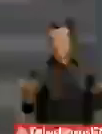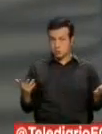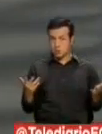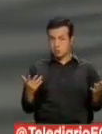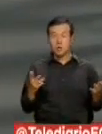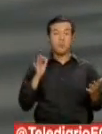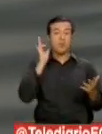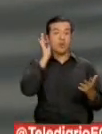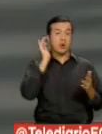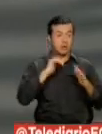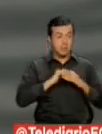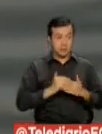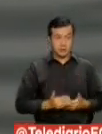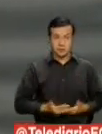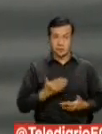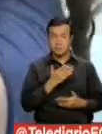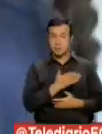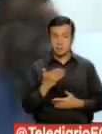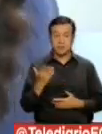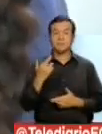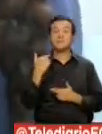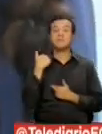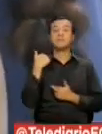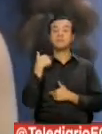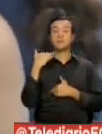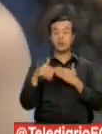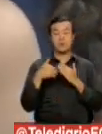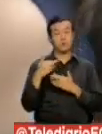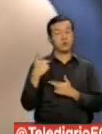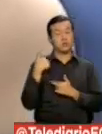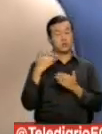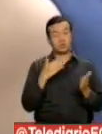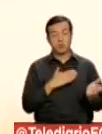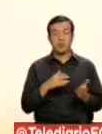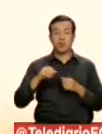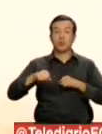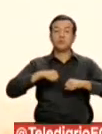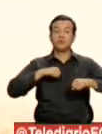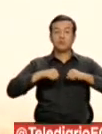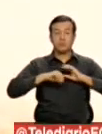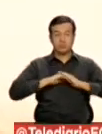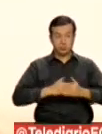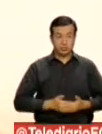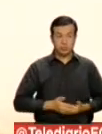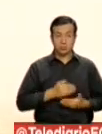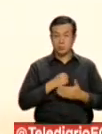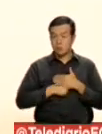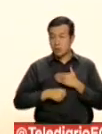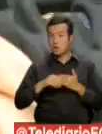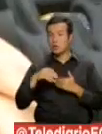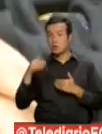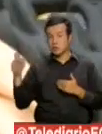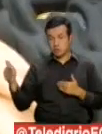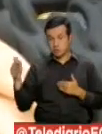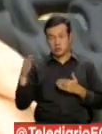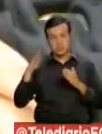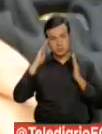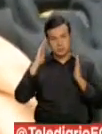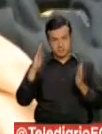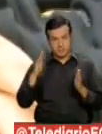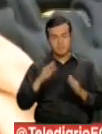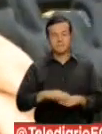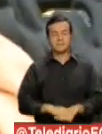para la mujer embarazada es corresponsabilidad de todos, durante la gestación, el parto y el posparto. Guadalupe